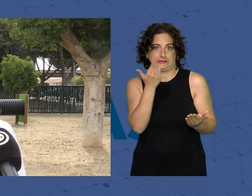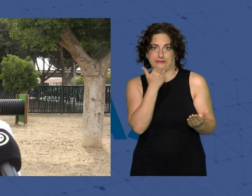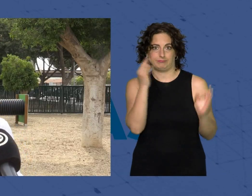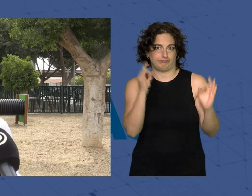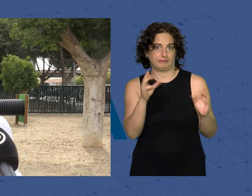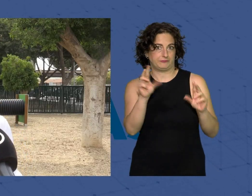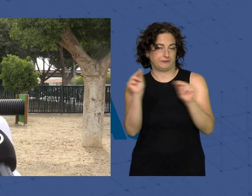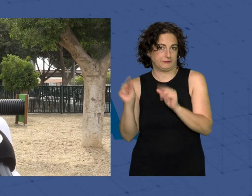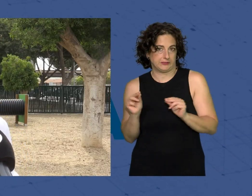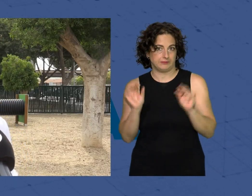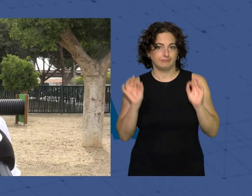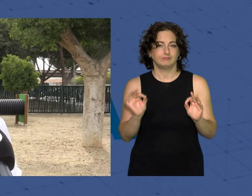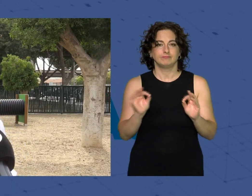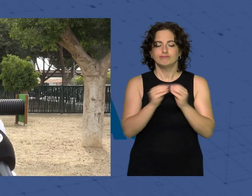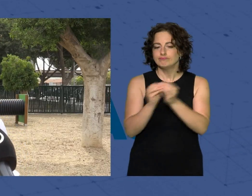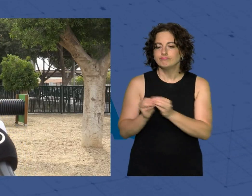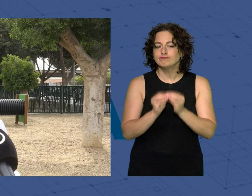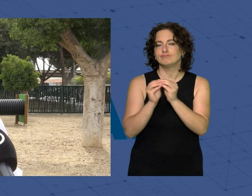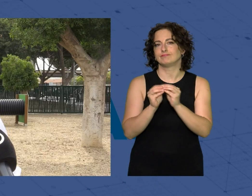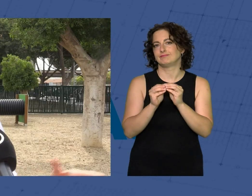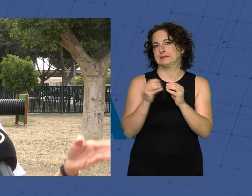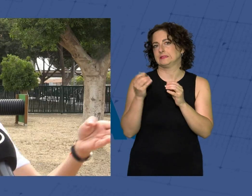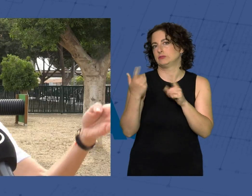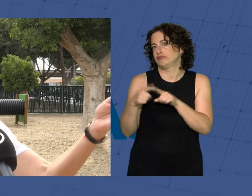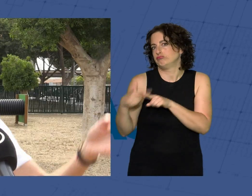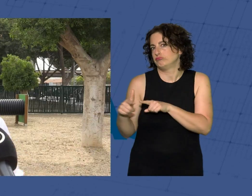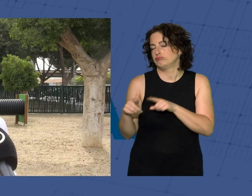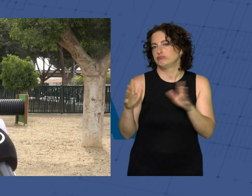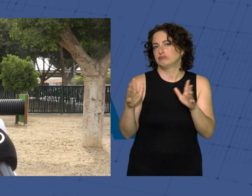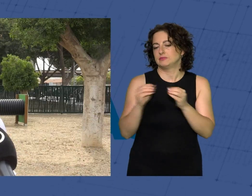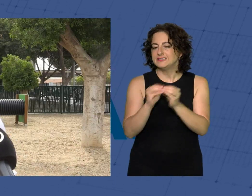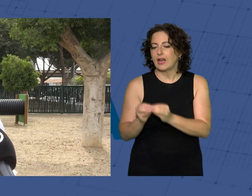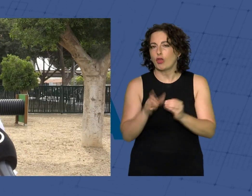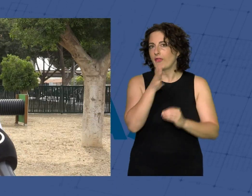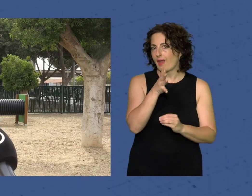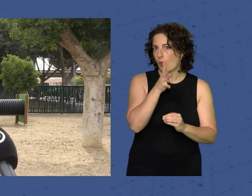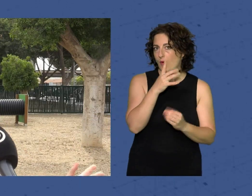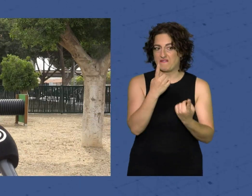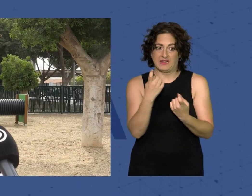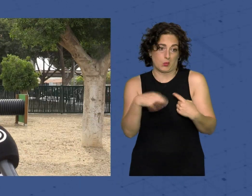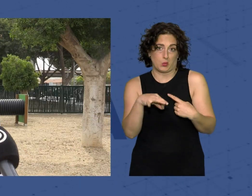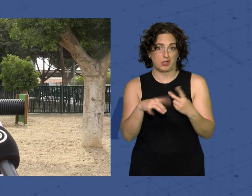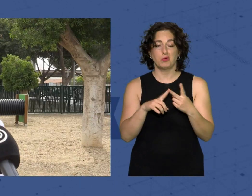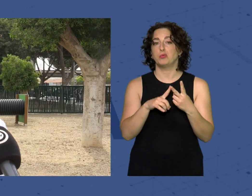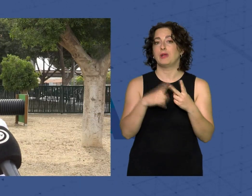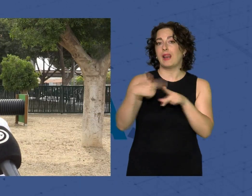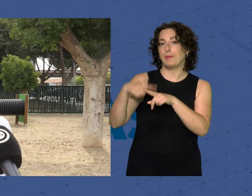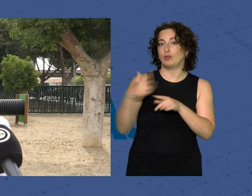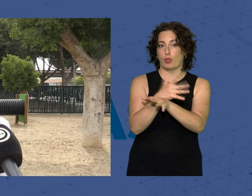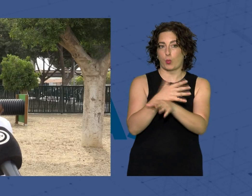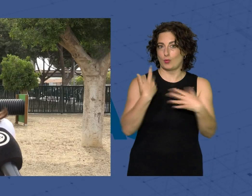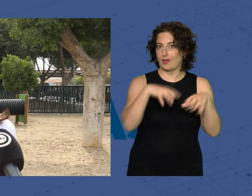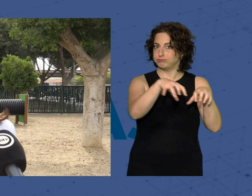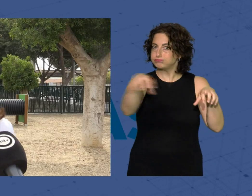terminando de acometer las últimas instalaciones de agua, que es lo que queda, los elementos de juego ya están